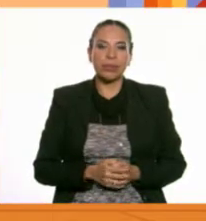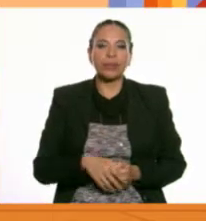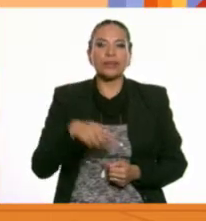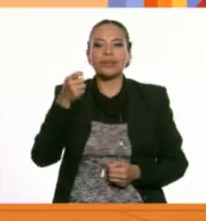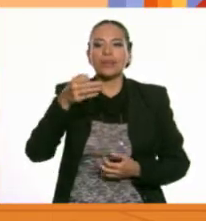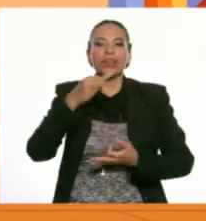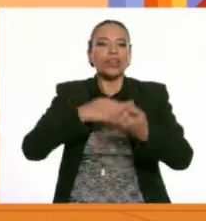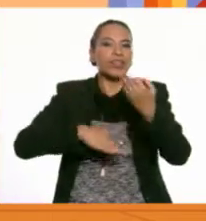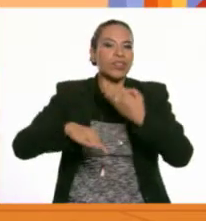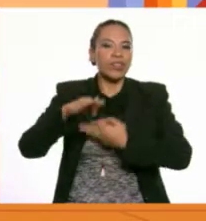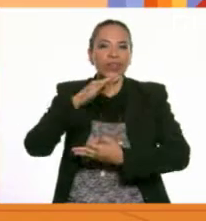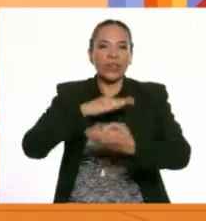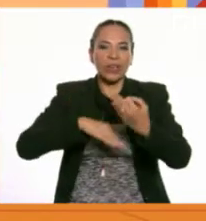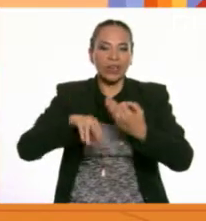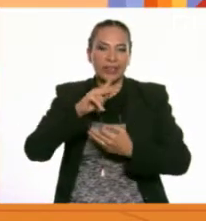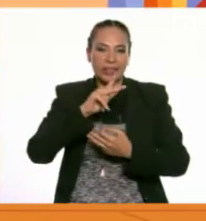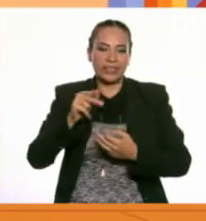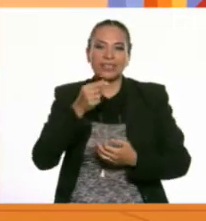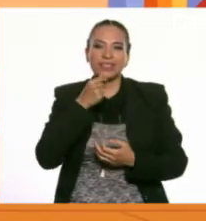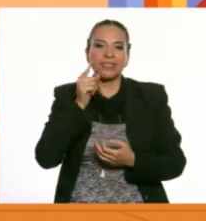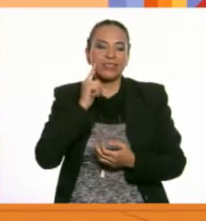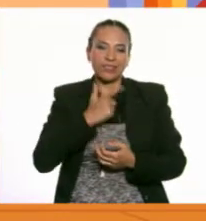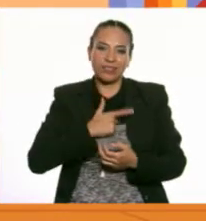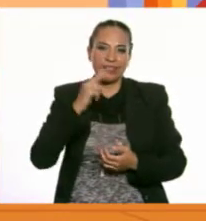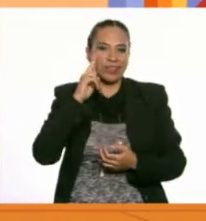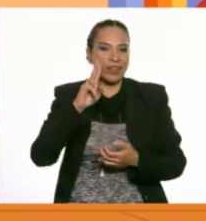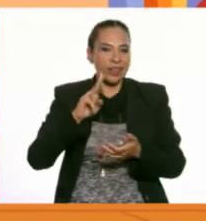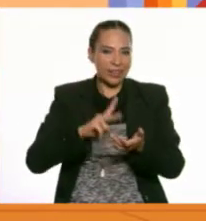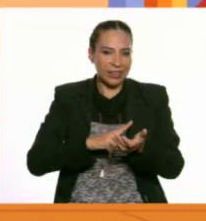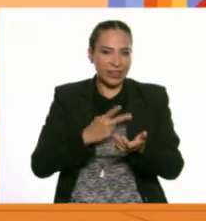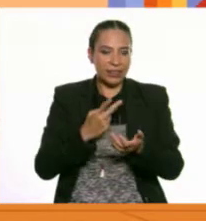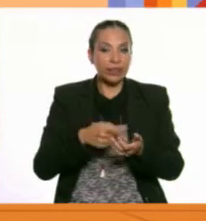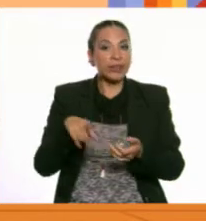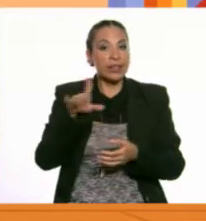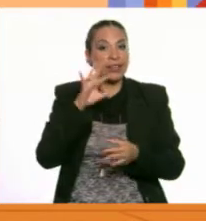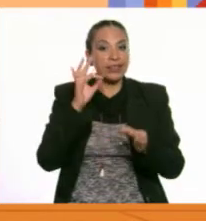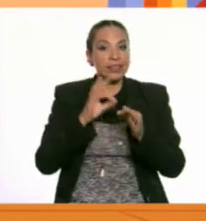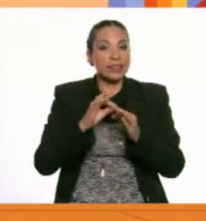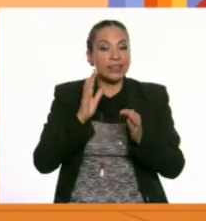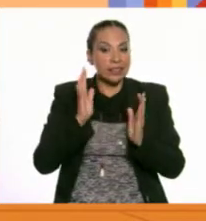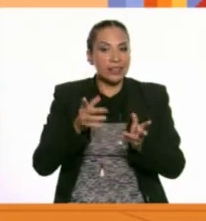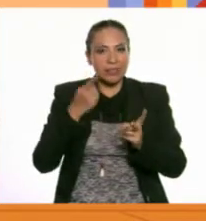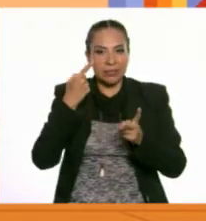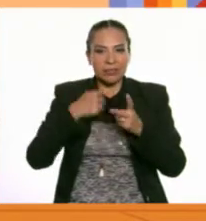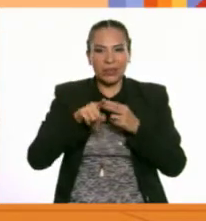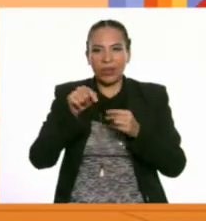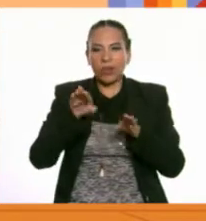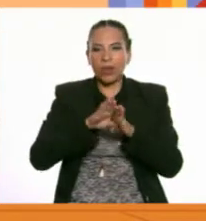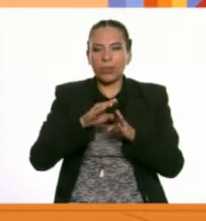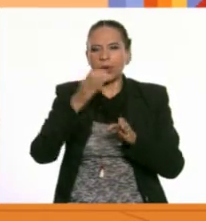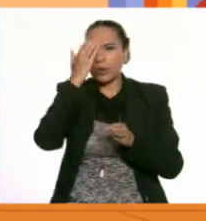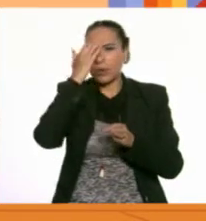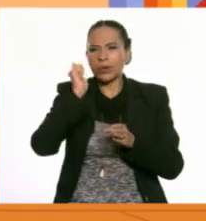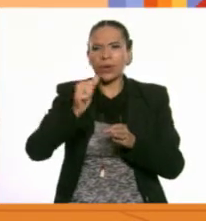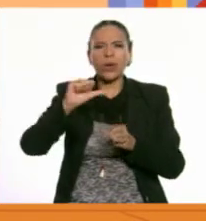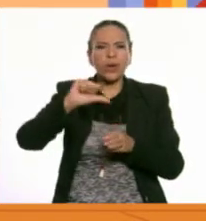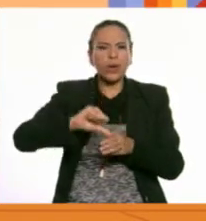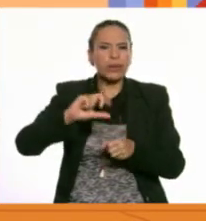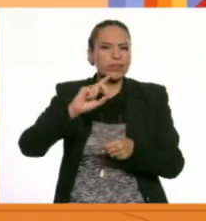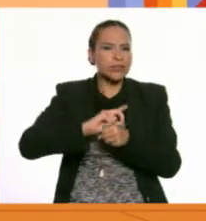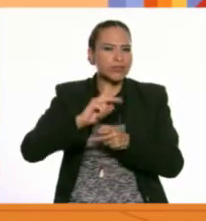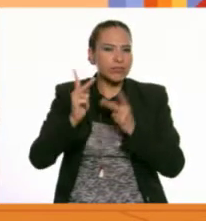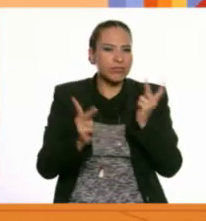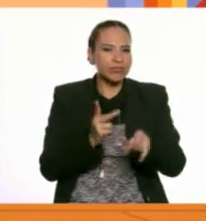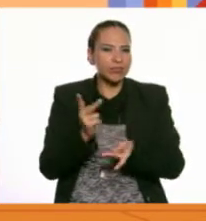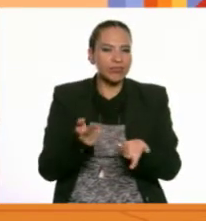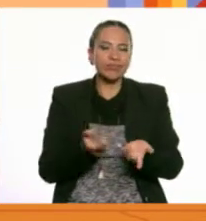Saludos a todas y todos. ¡Qué gusto verlos otra vez! ¿Están listos y listas para el reto de conocimiento de hoy?